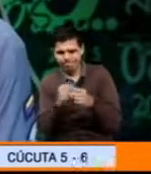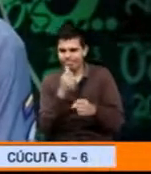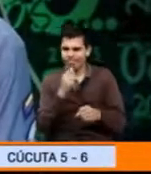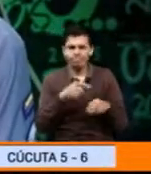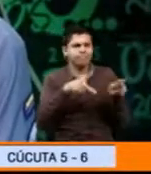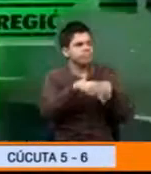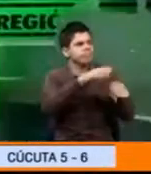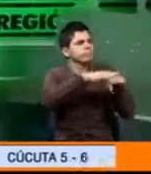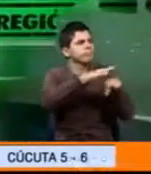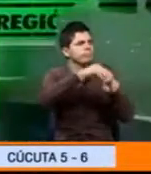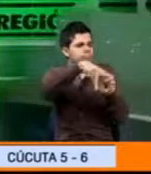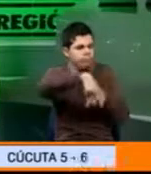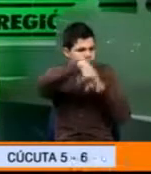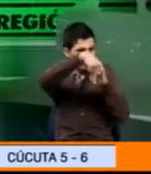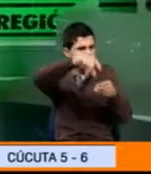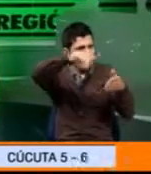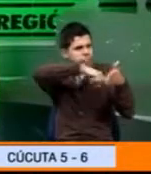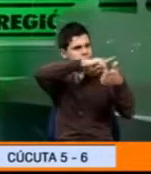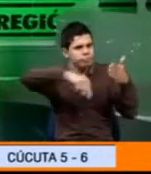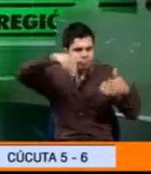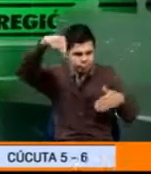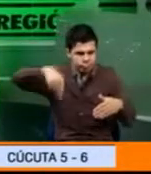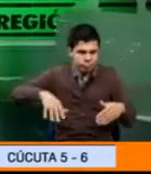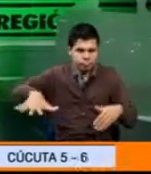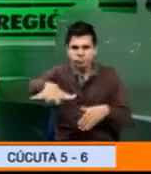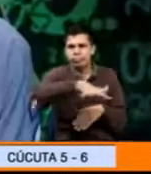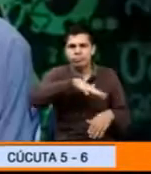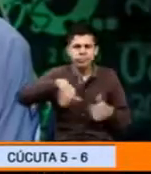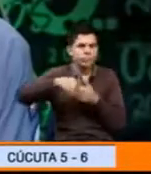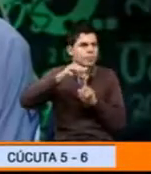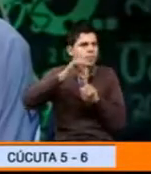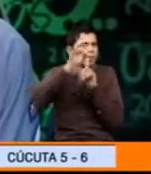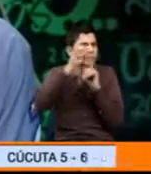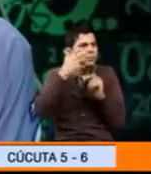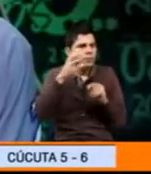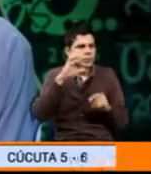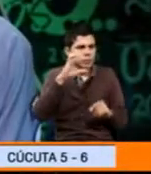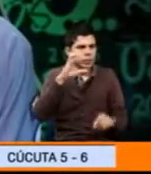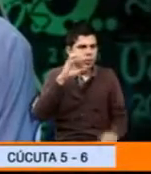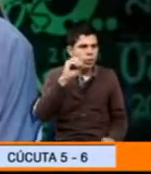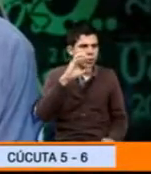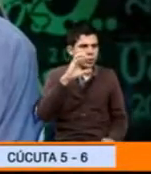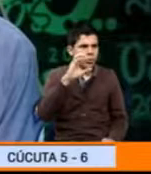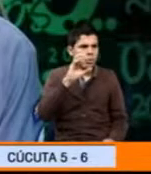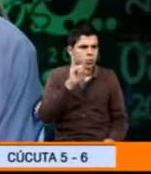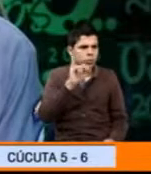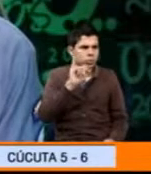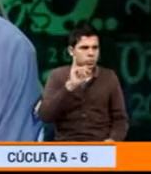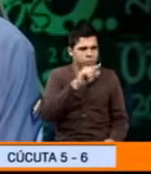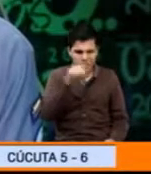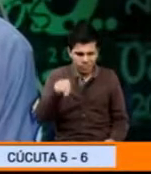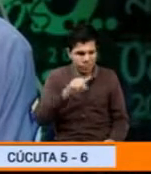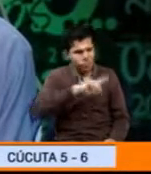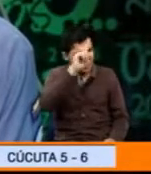suspender y prohibir el ingreso de los caballos a las áreas del sistema de parques, y en este caso la del Cocuy. Inicialmente eso generó mucha molestia